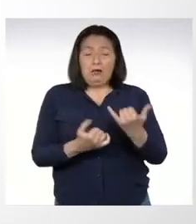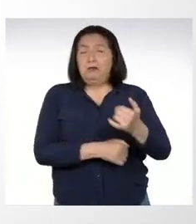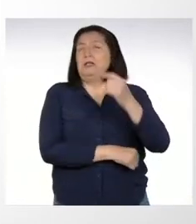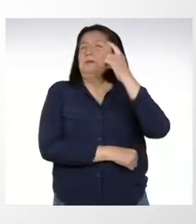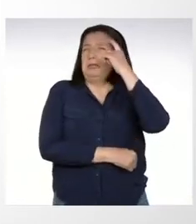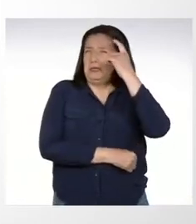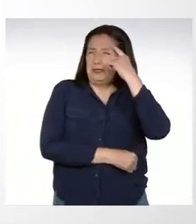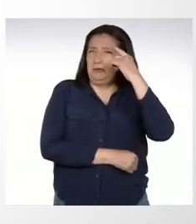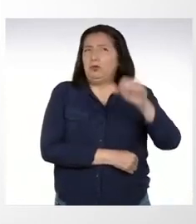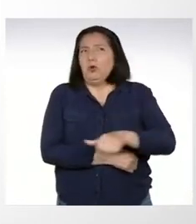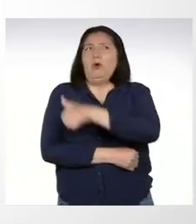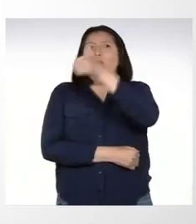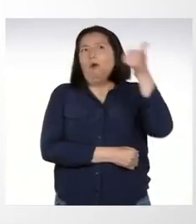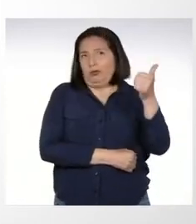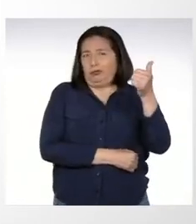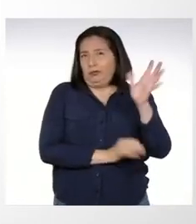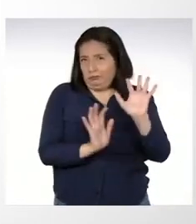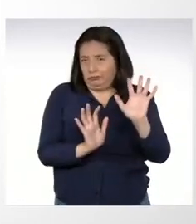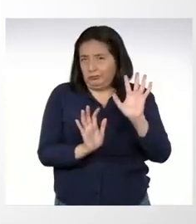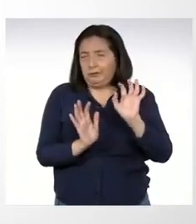pensemos en otra situación.